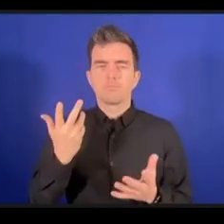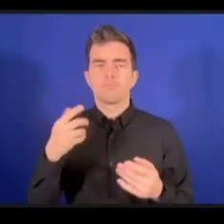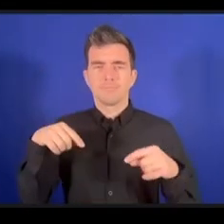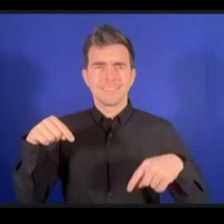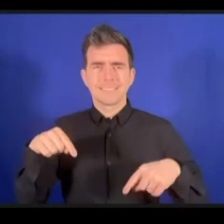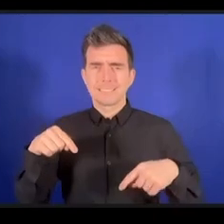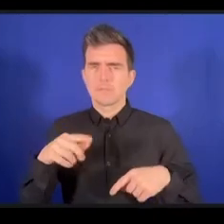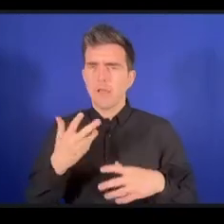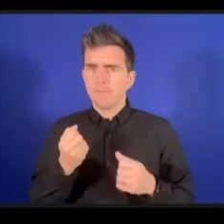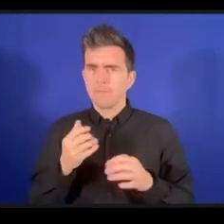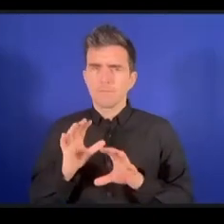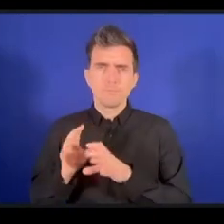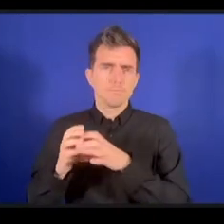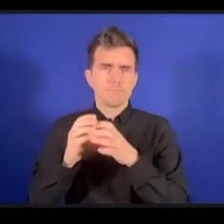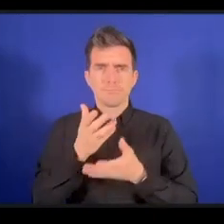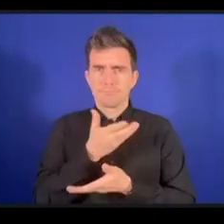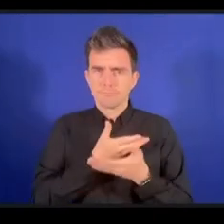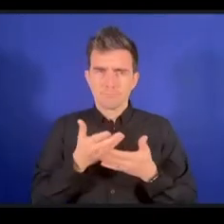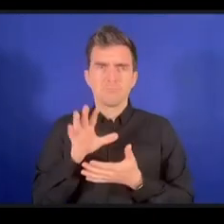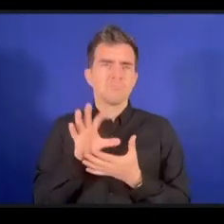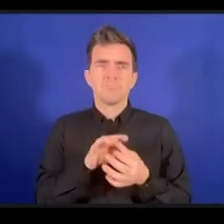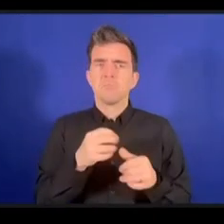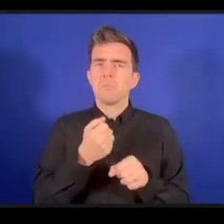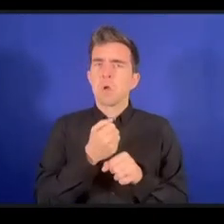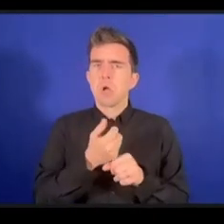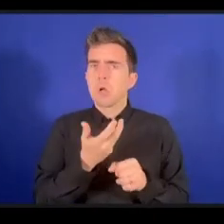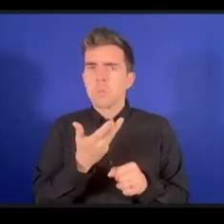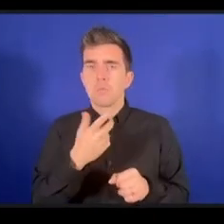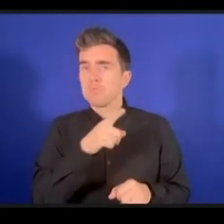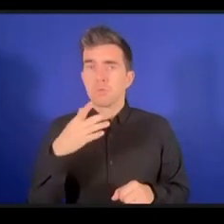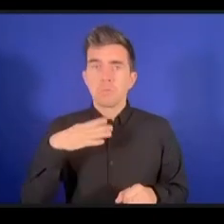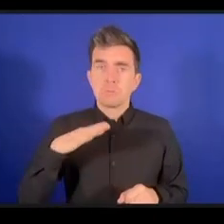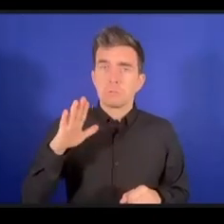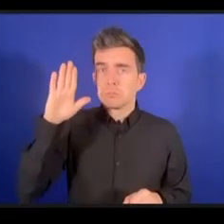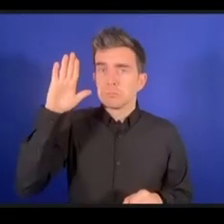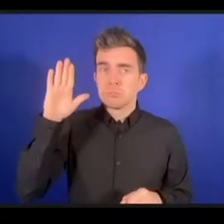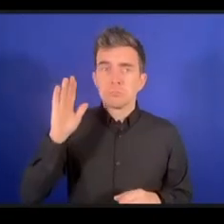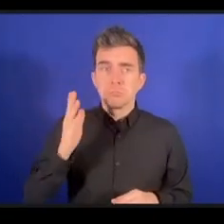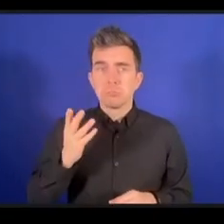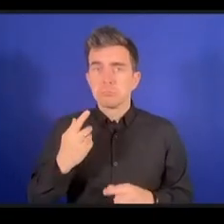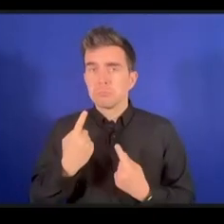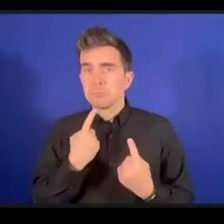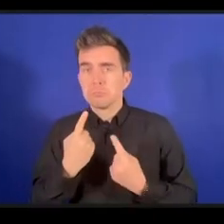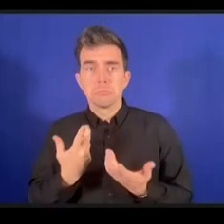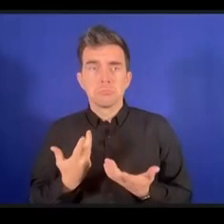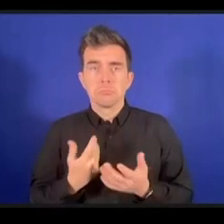pequeña intervención no yo voy a ocuparme